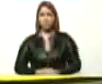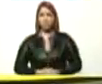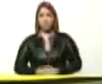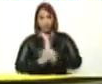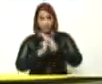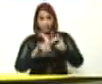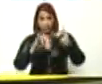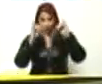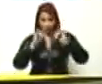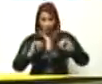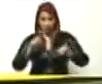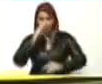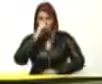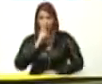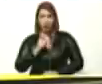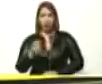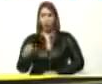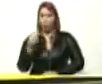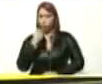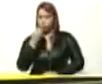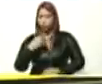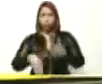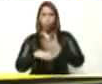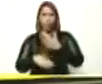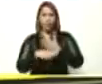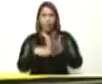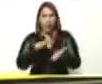estamos todavía, comiéndonos, las ayacas,